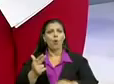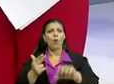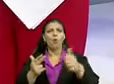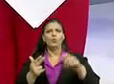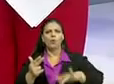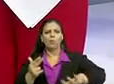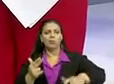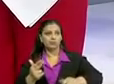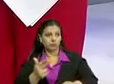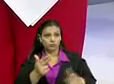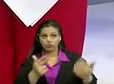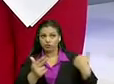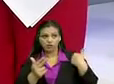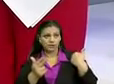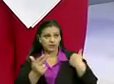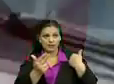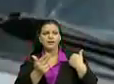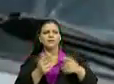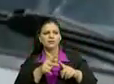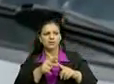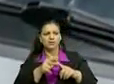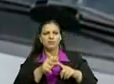Figúrense.